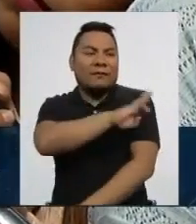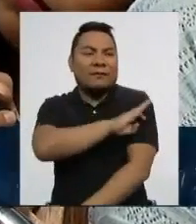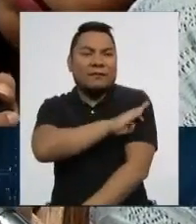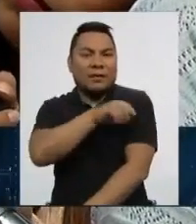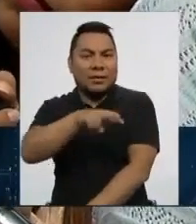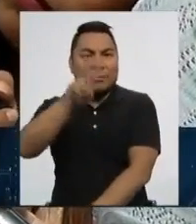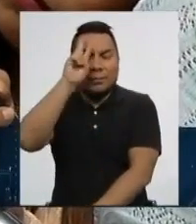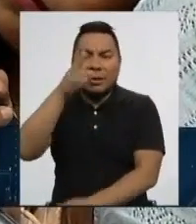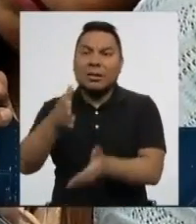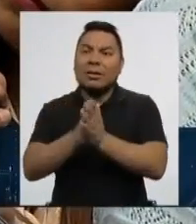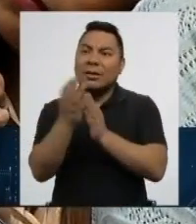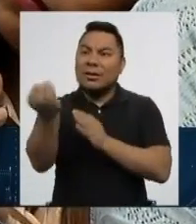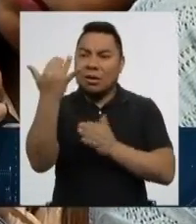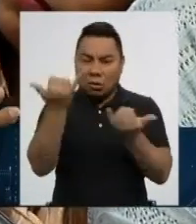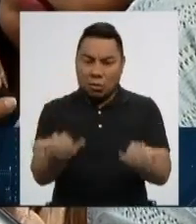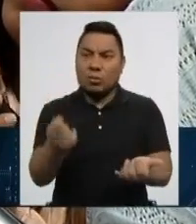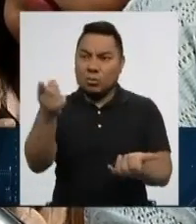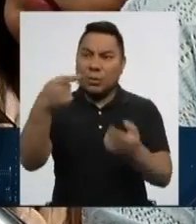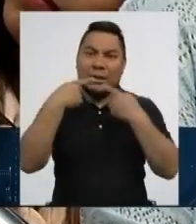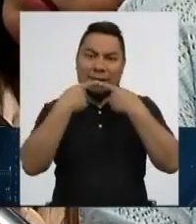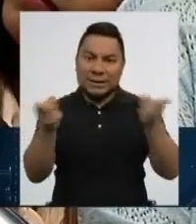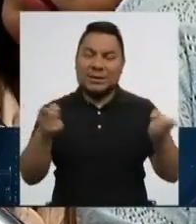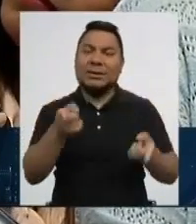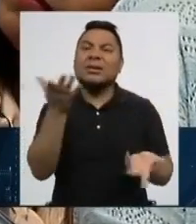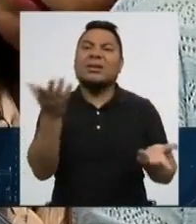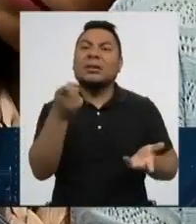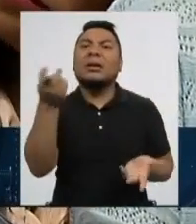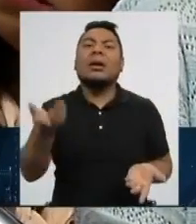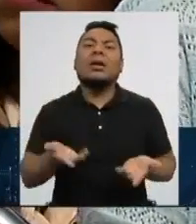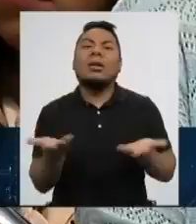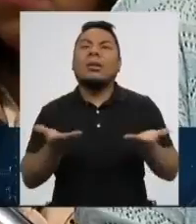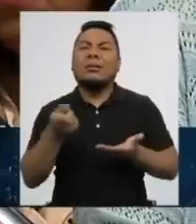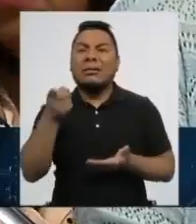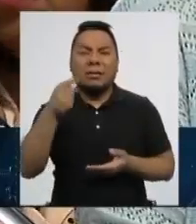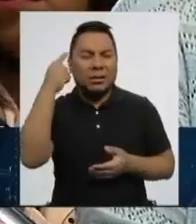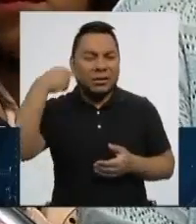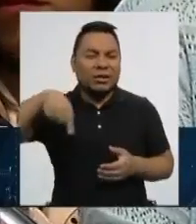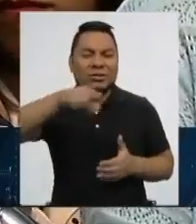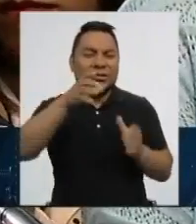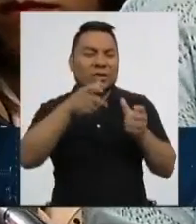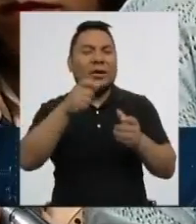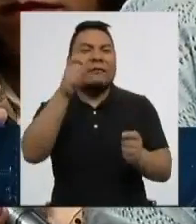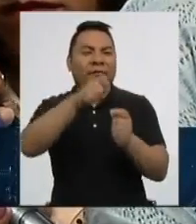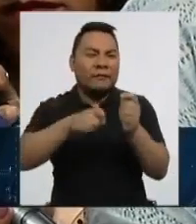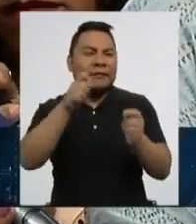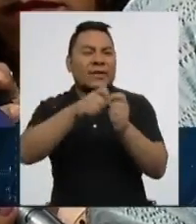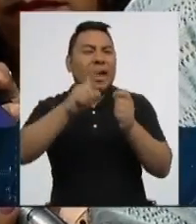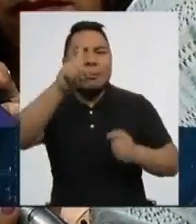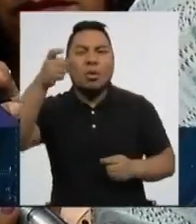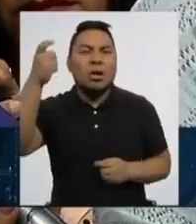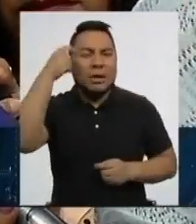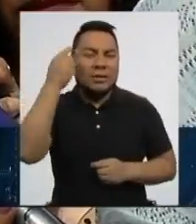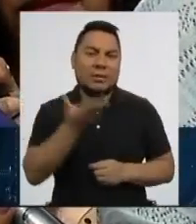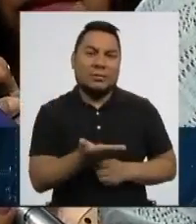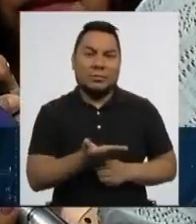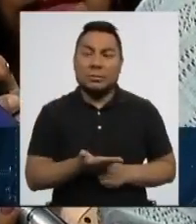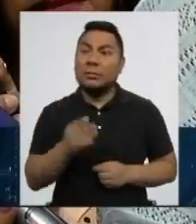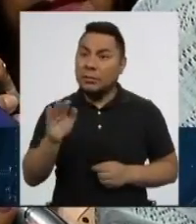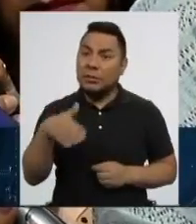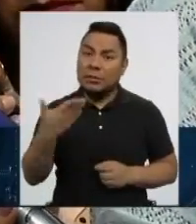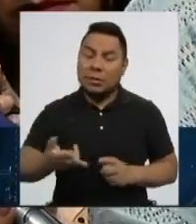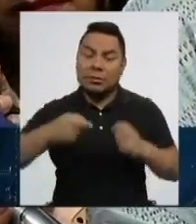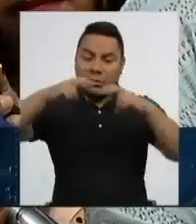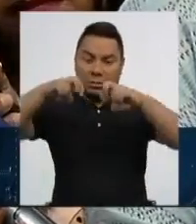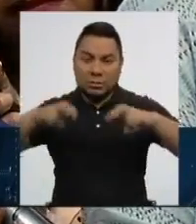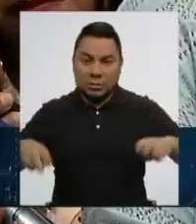que hoy día diga públicamente, para establecer que no se está politizando este caso, si es que hay alguna investigación donde